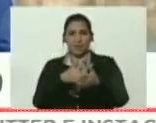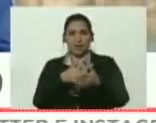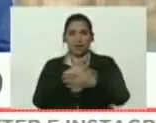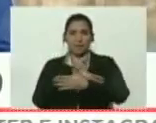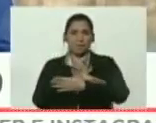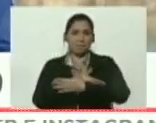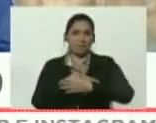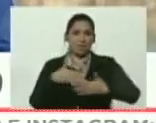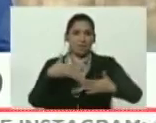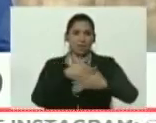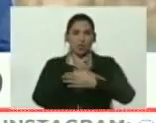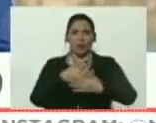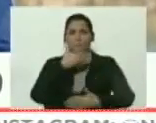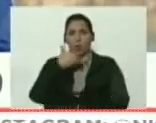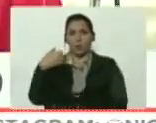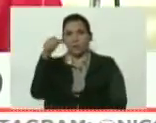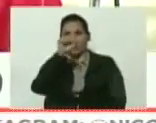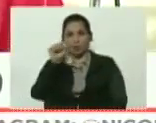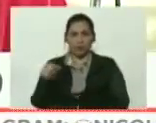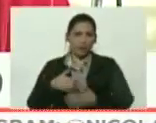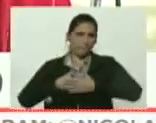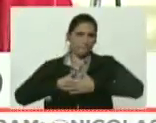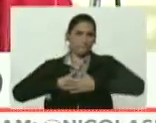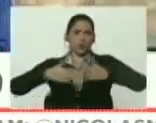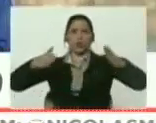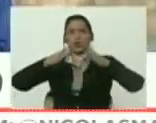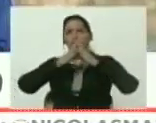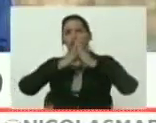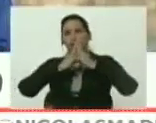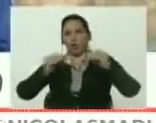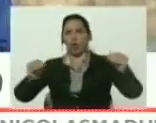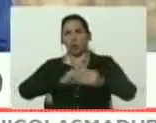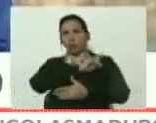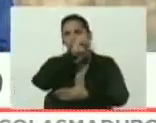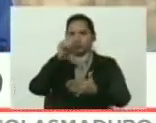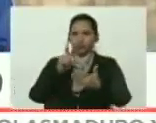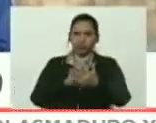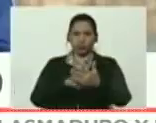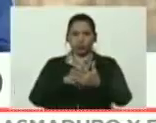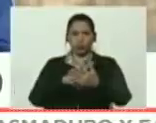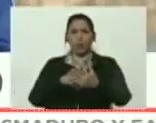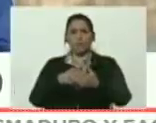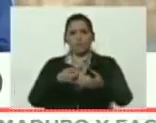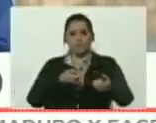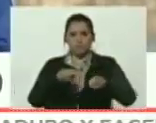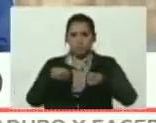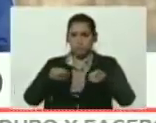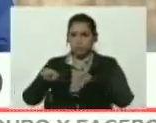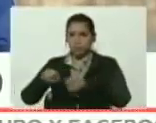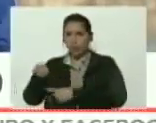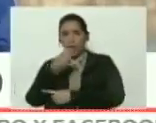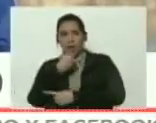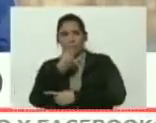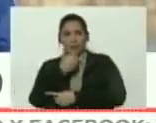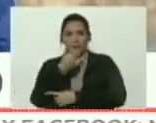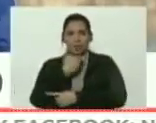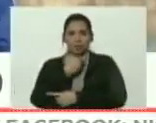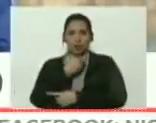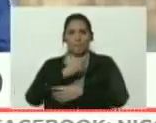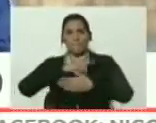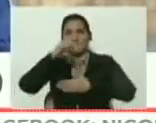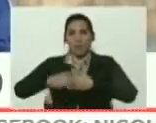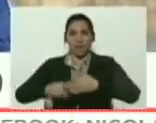163.000 millones de bolívares para garantizar toda la logística y toda la alimentación del